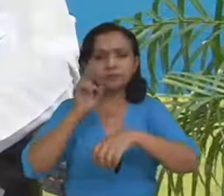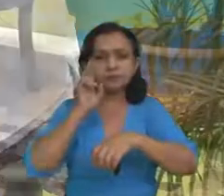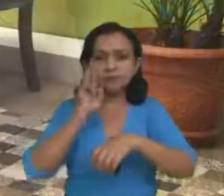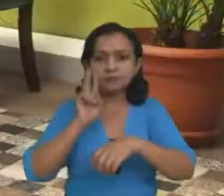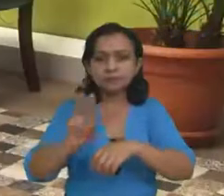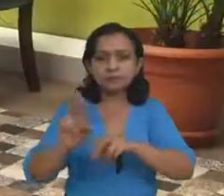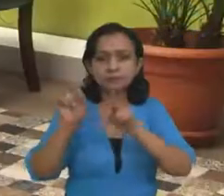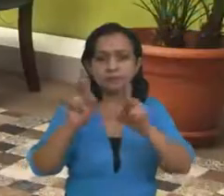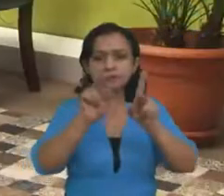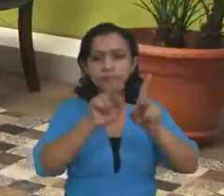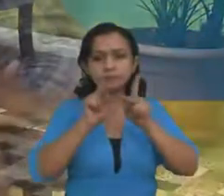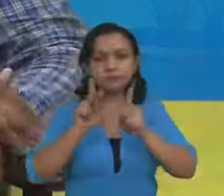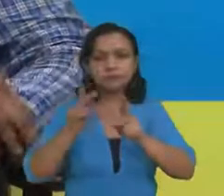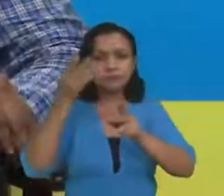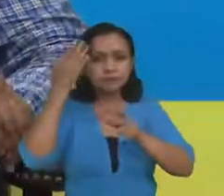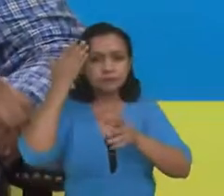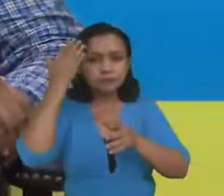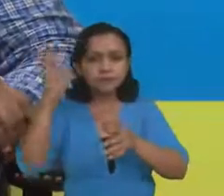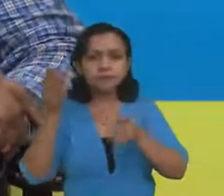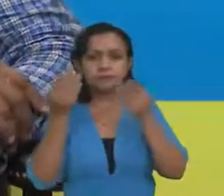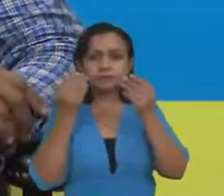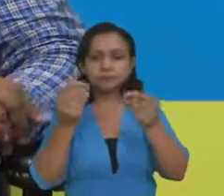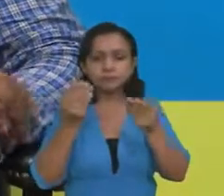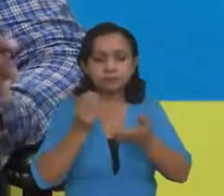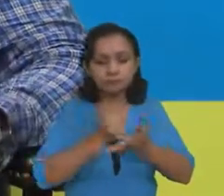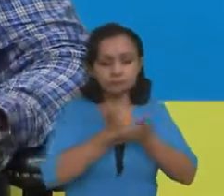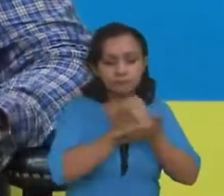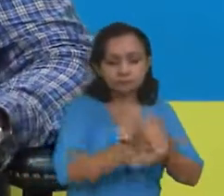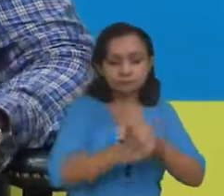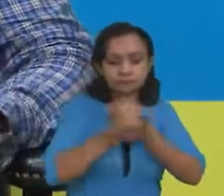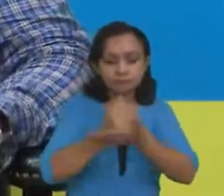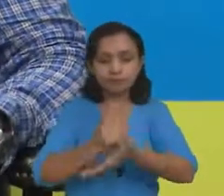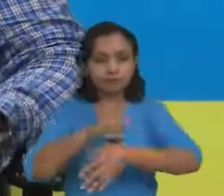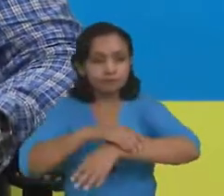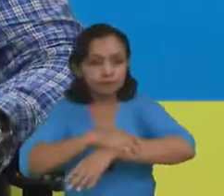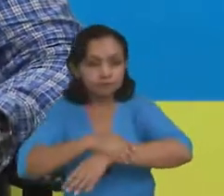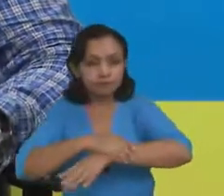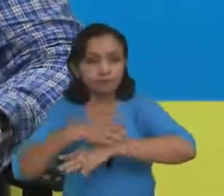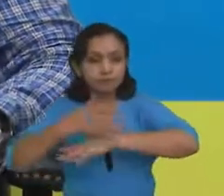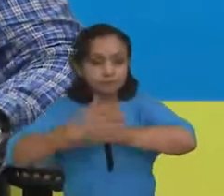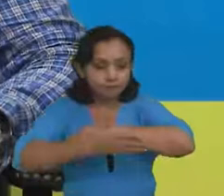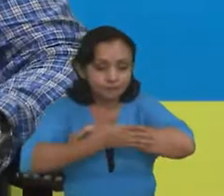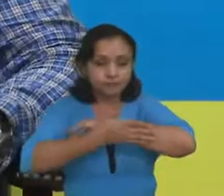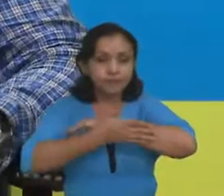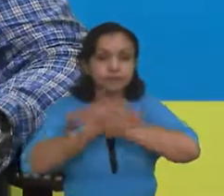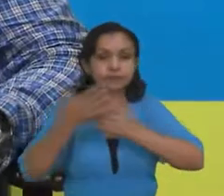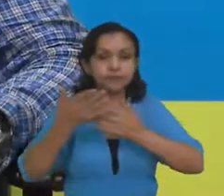personas que saben, por ejemplo, mucho de primeros auxilios. De repente viene alguien,